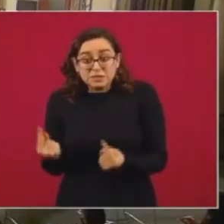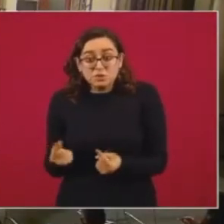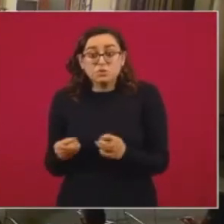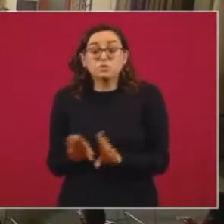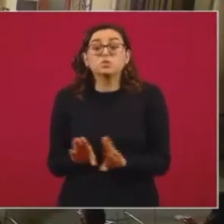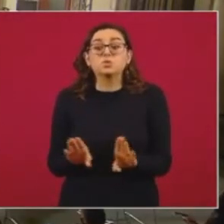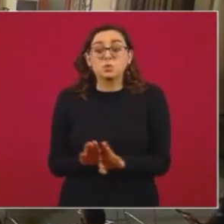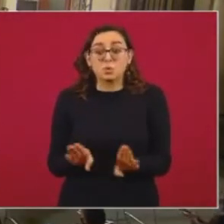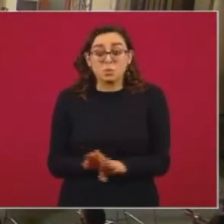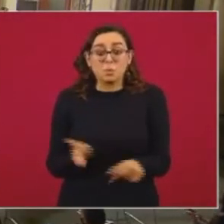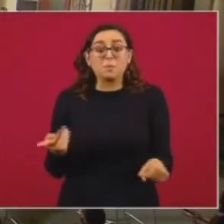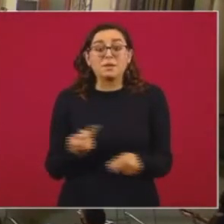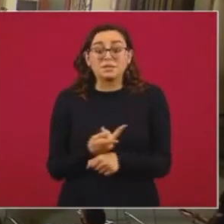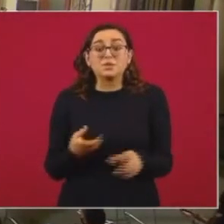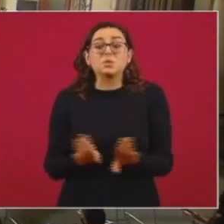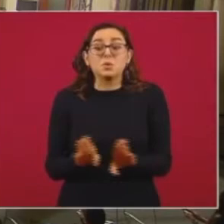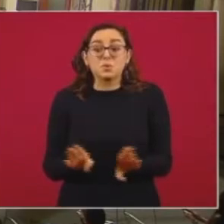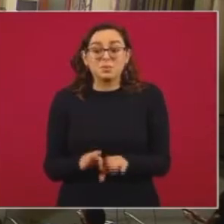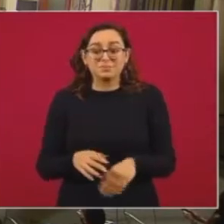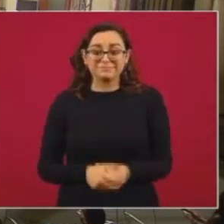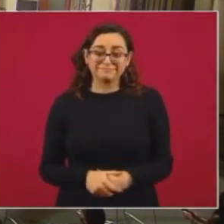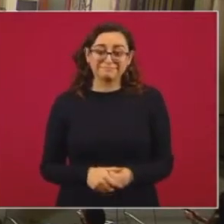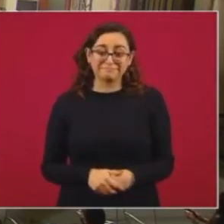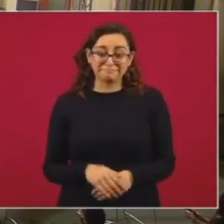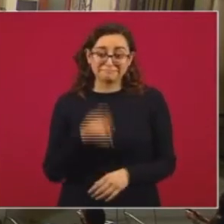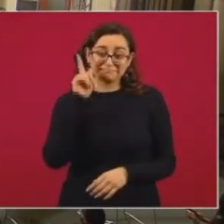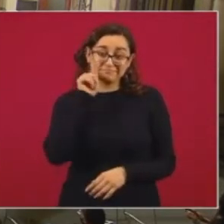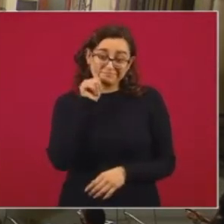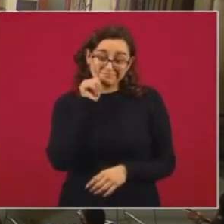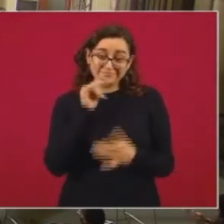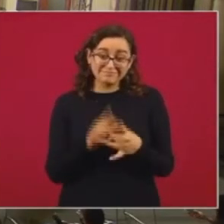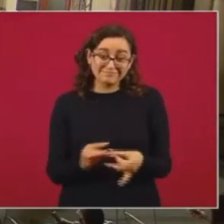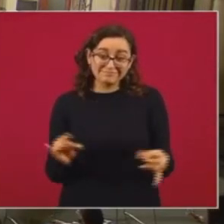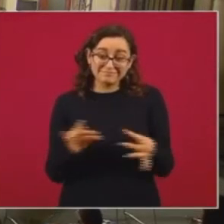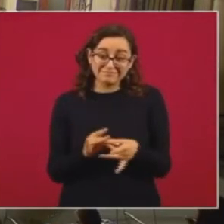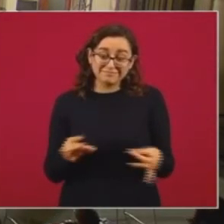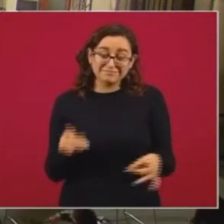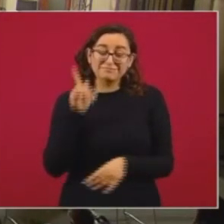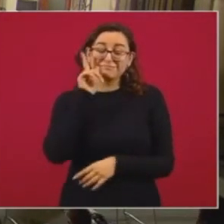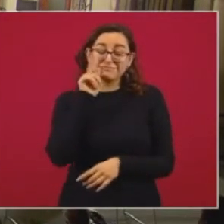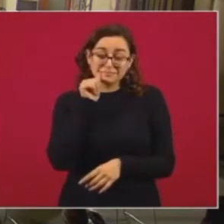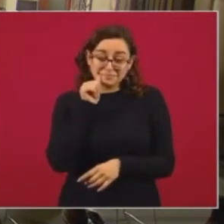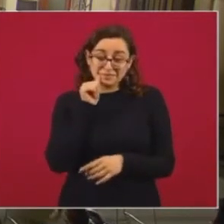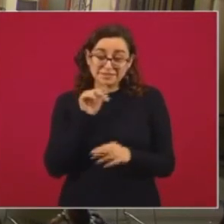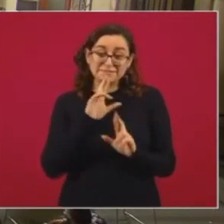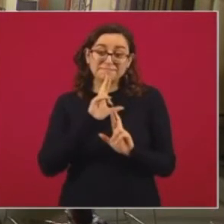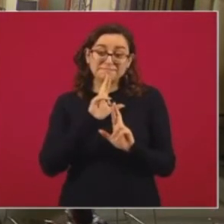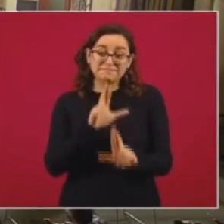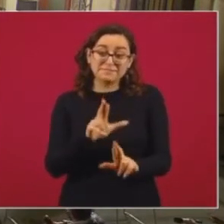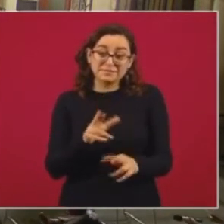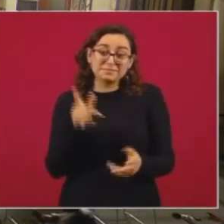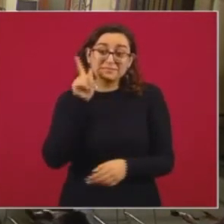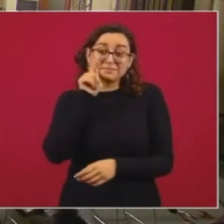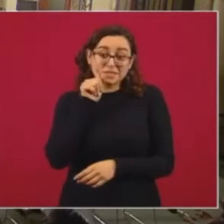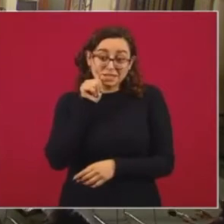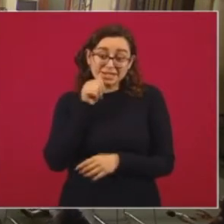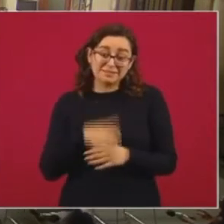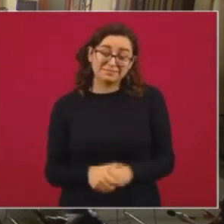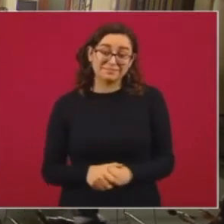es el sistema que van a manejar? Mañana lo vamos a explicar. Para eso es la sesión de mañana. Gracias. Por favor,